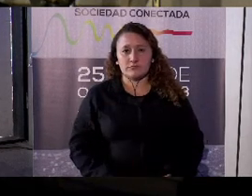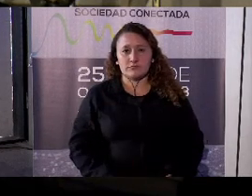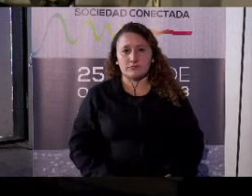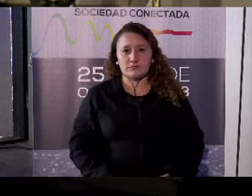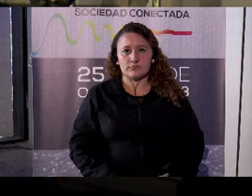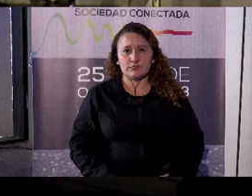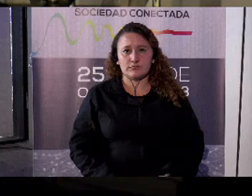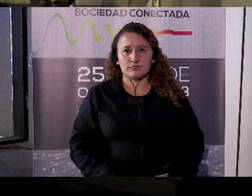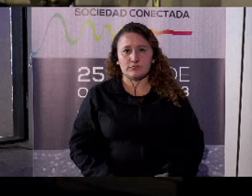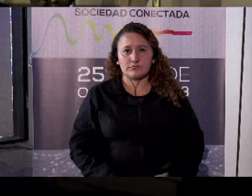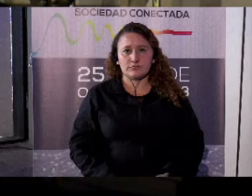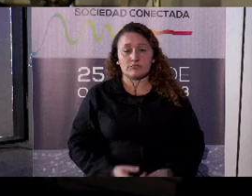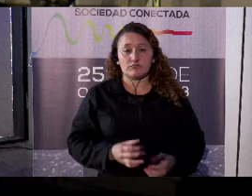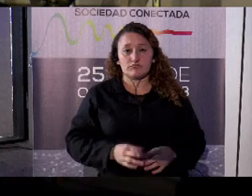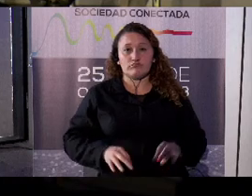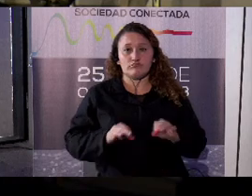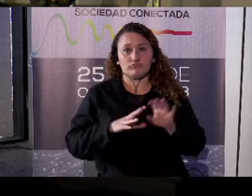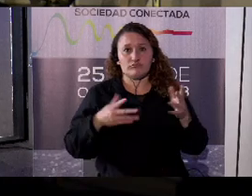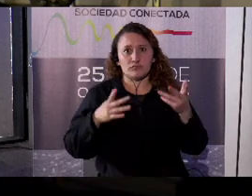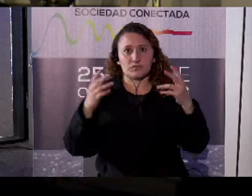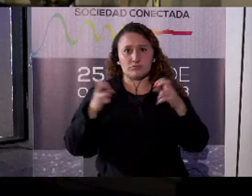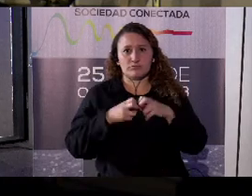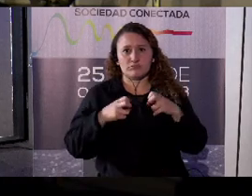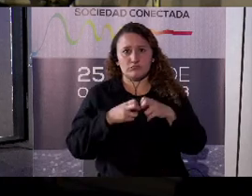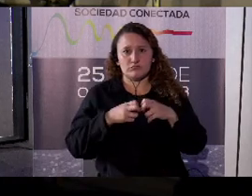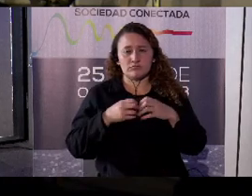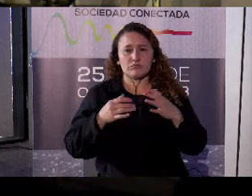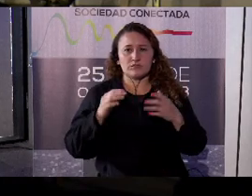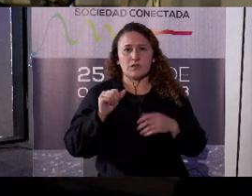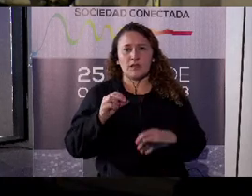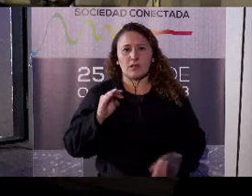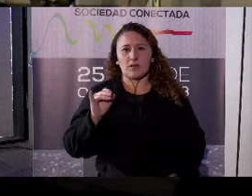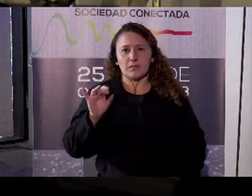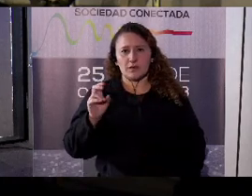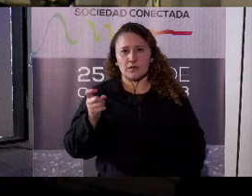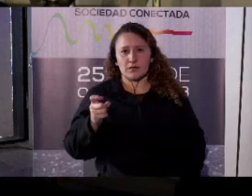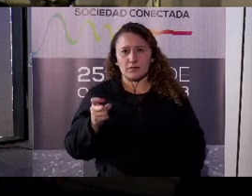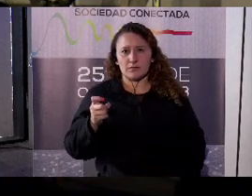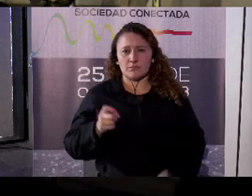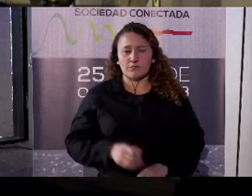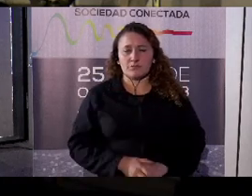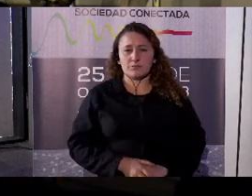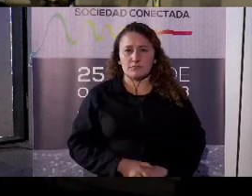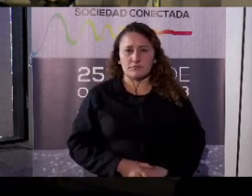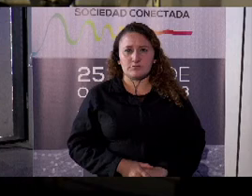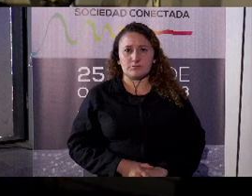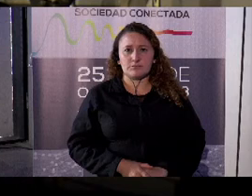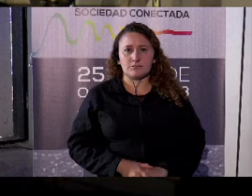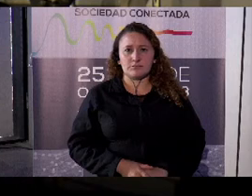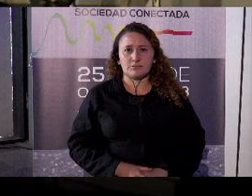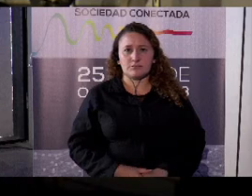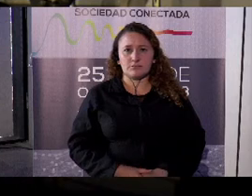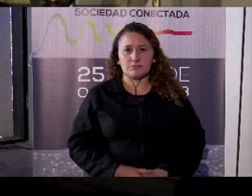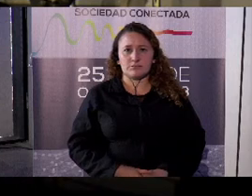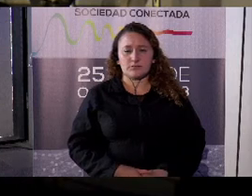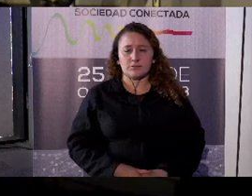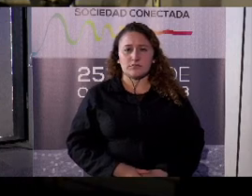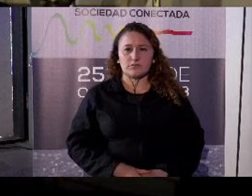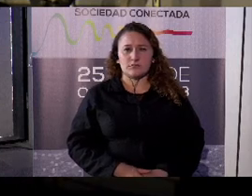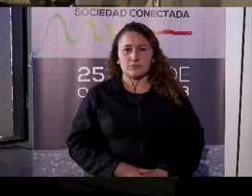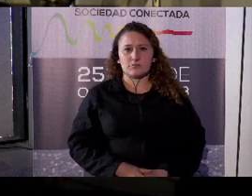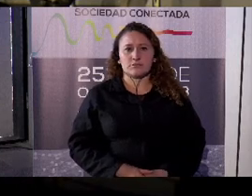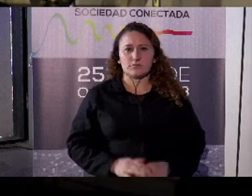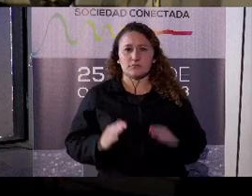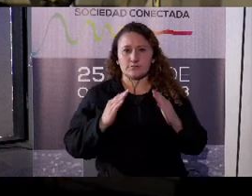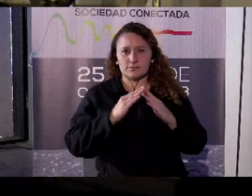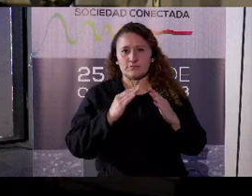5g es un habilitador muy importante en la industria energética para todo el tema de Ami poder colocar equipos en las casas para medir